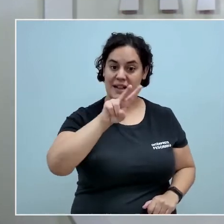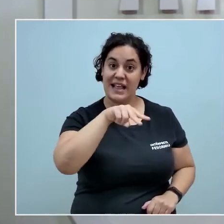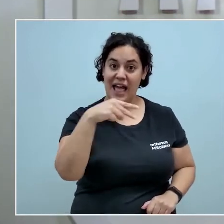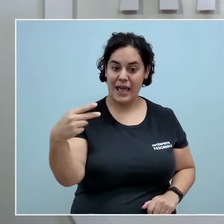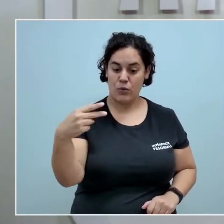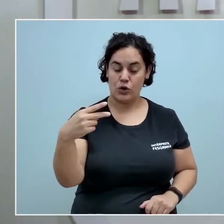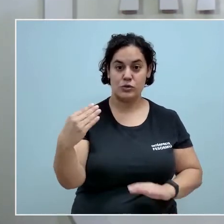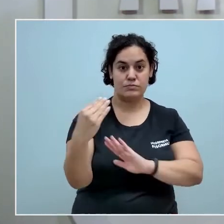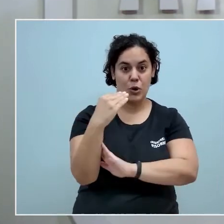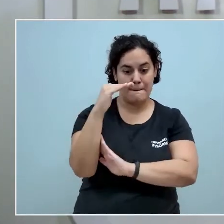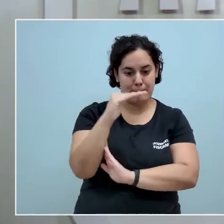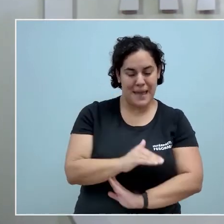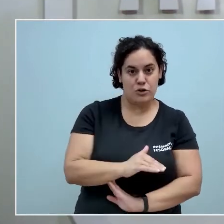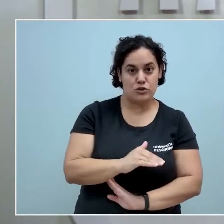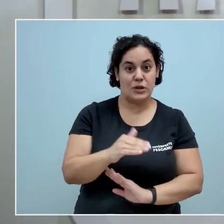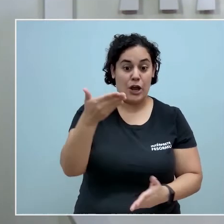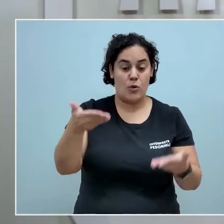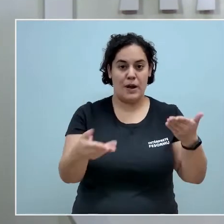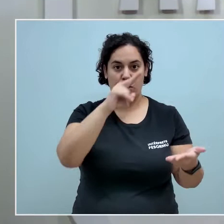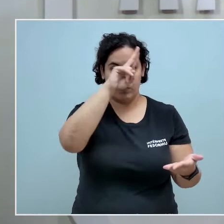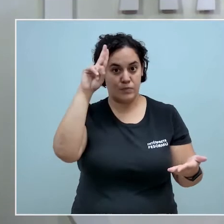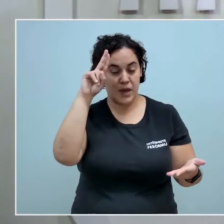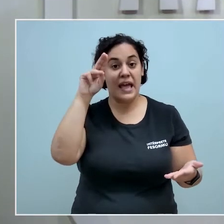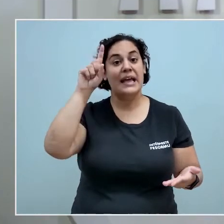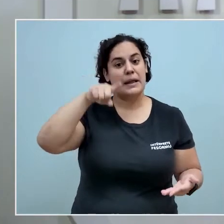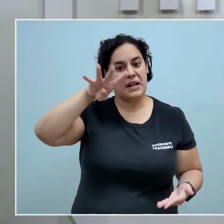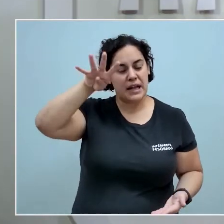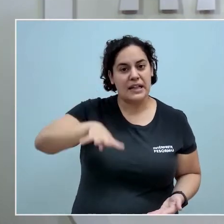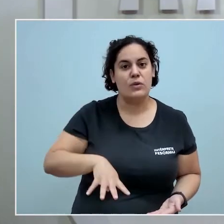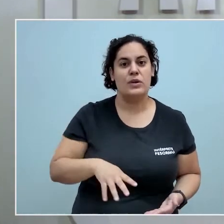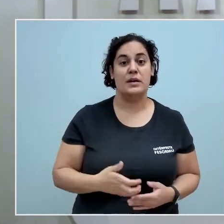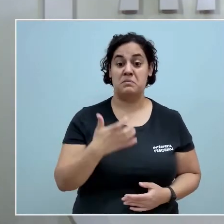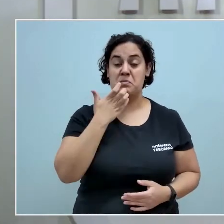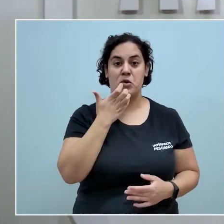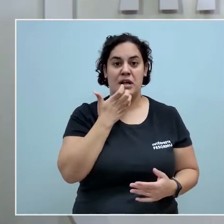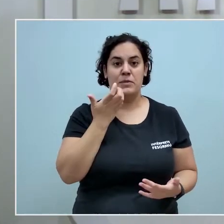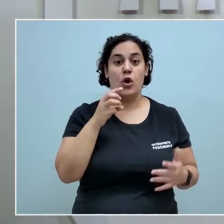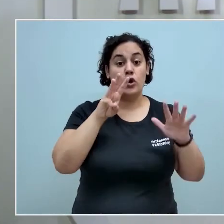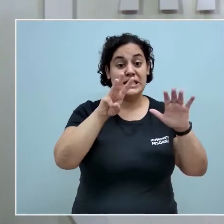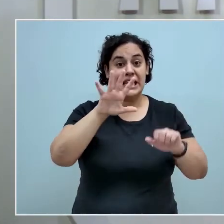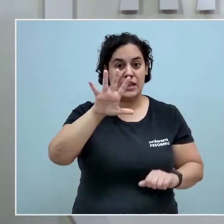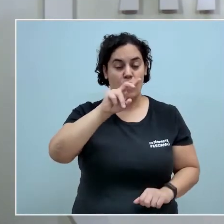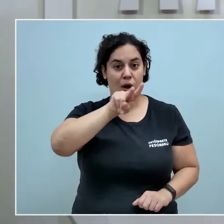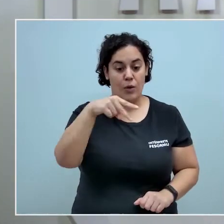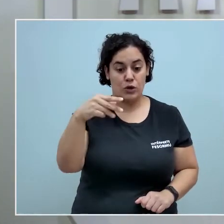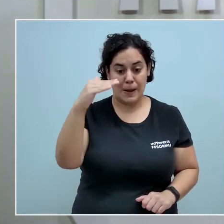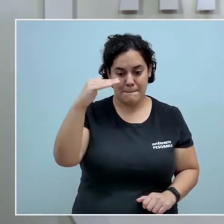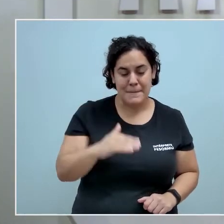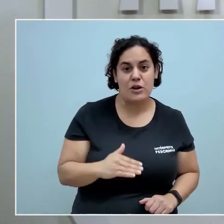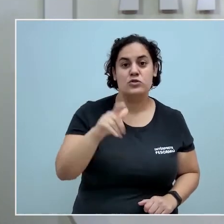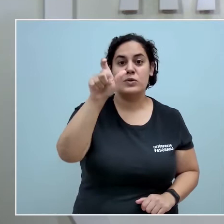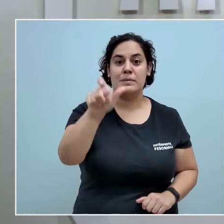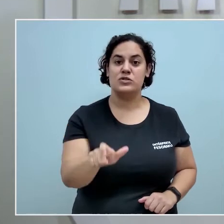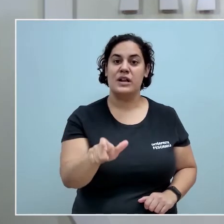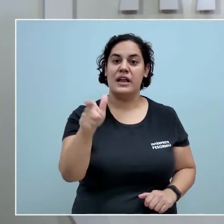un madrileño, 91 euros menos que un catalán y, por poner un ejemplo, 85 euros menos que un